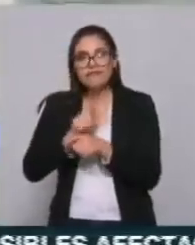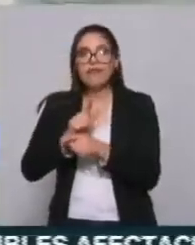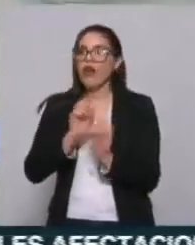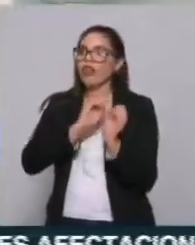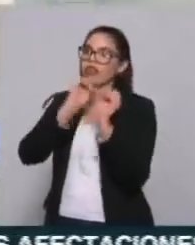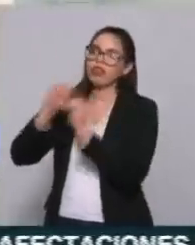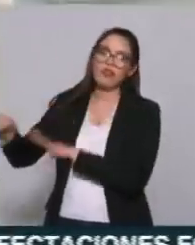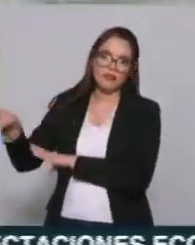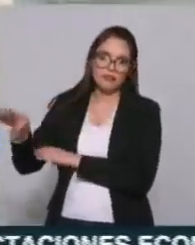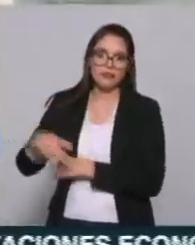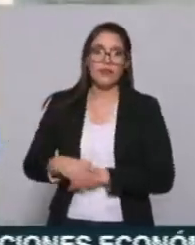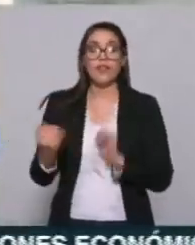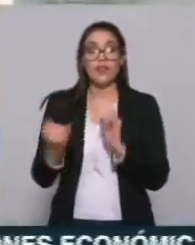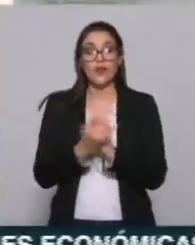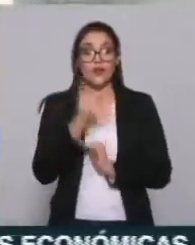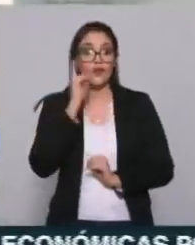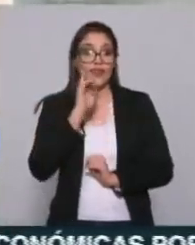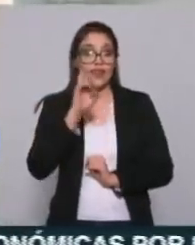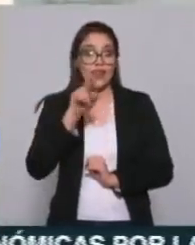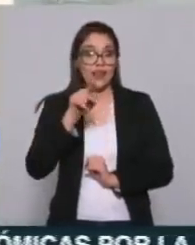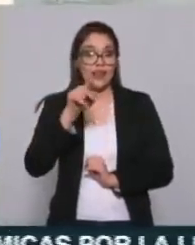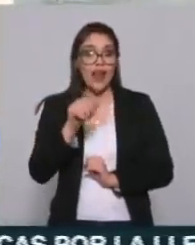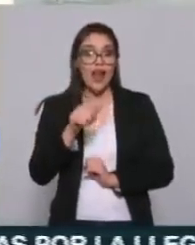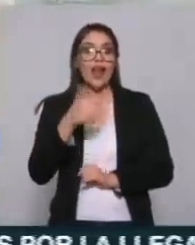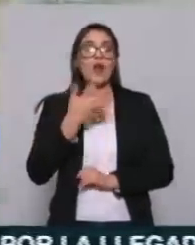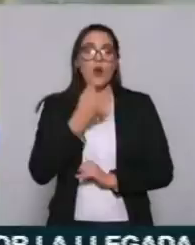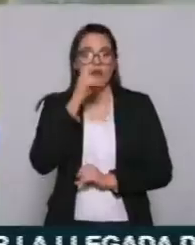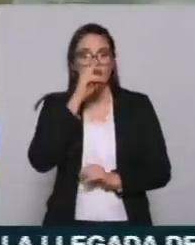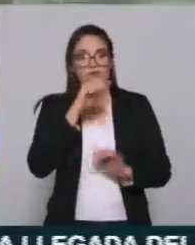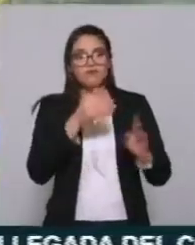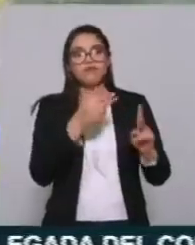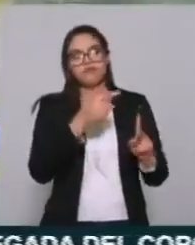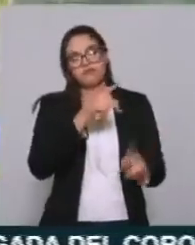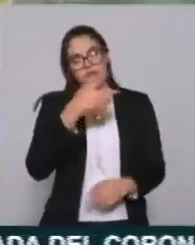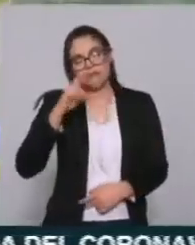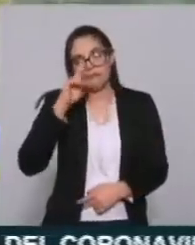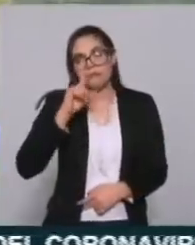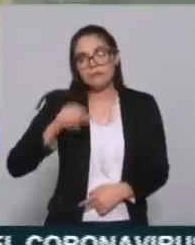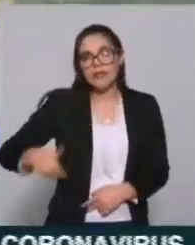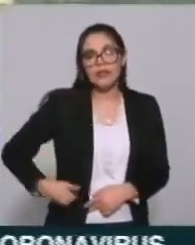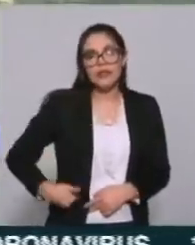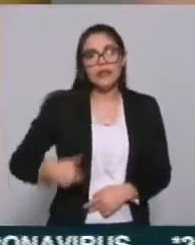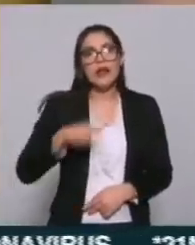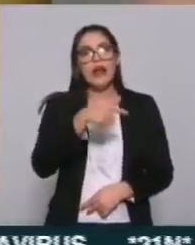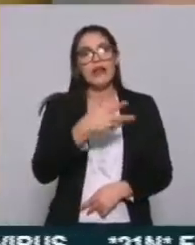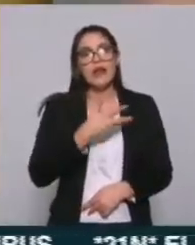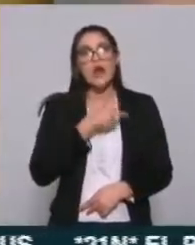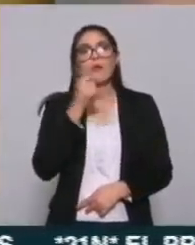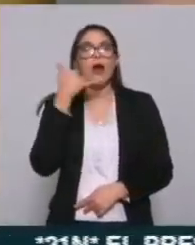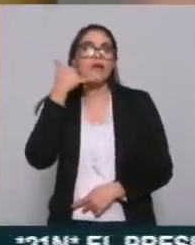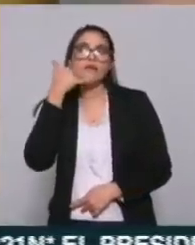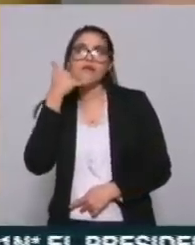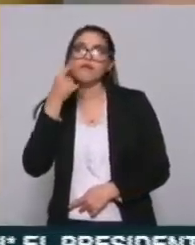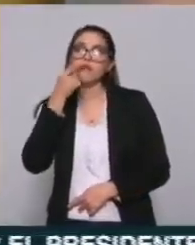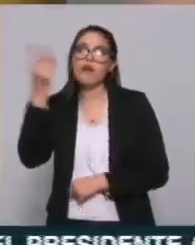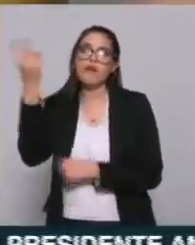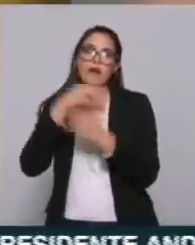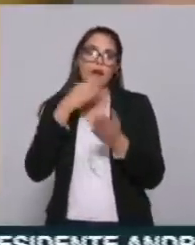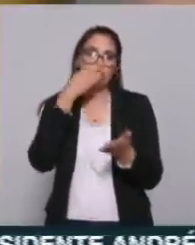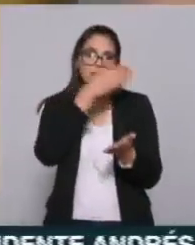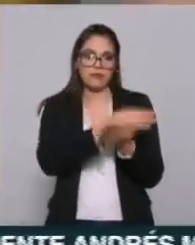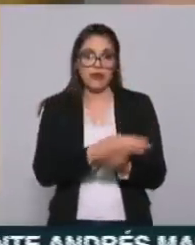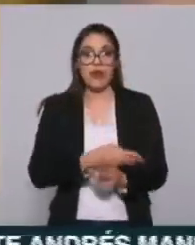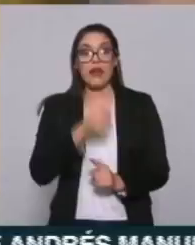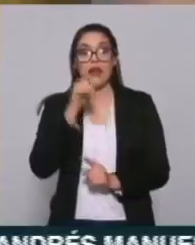Erika, quien también se encontraba herida, dio aviso al asistente de su madre, quien llamó a las autoridades. Diego y su hermano fueron detenidos cerca de